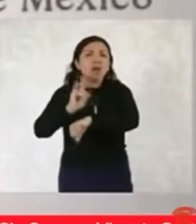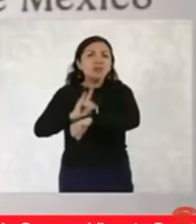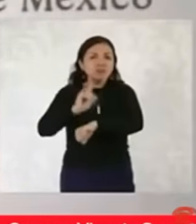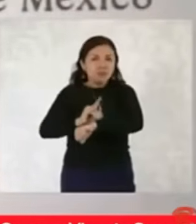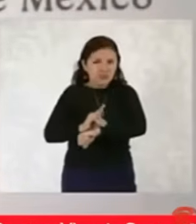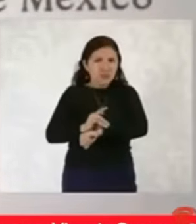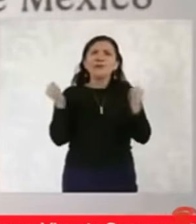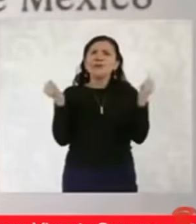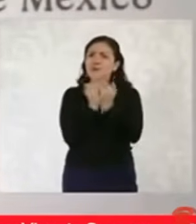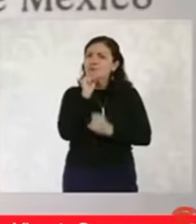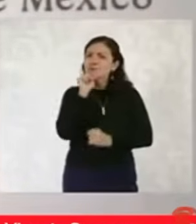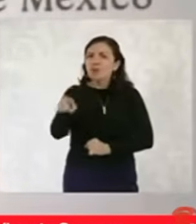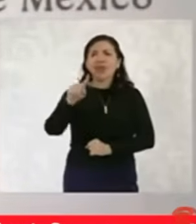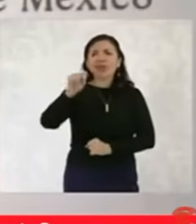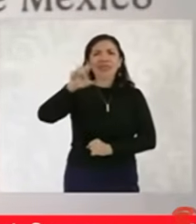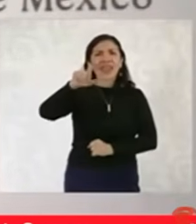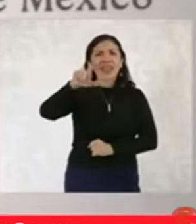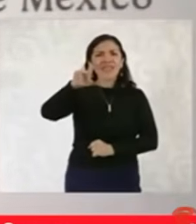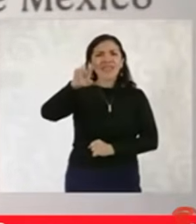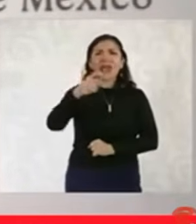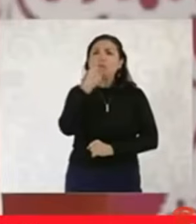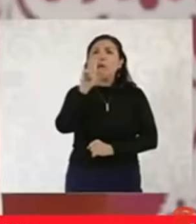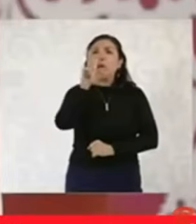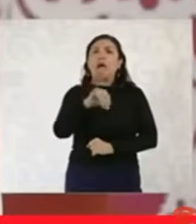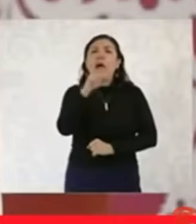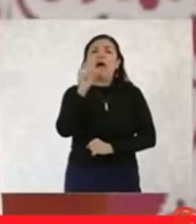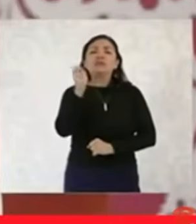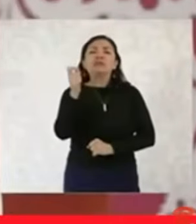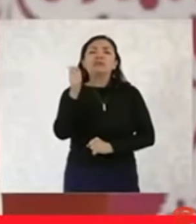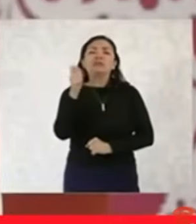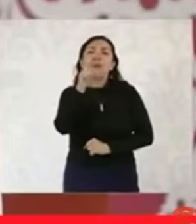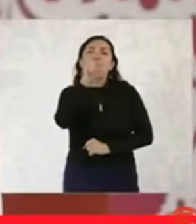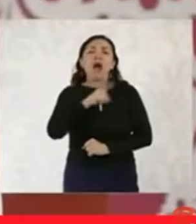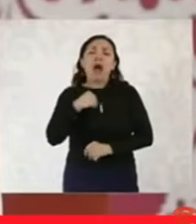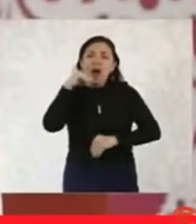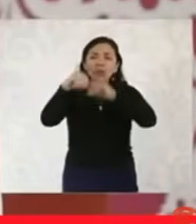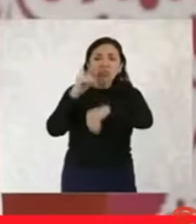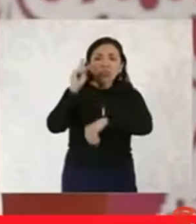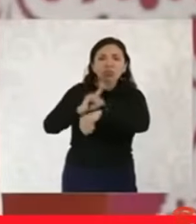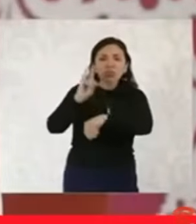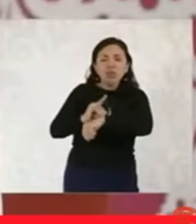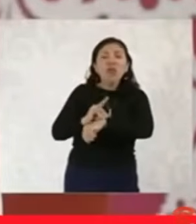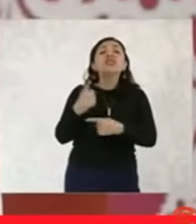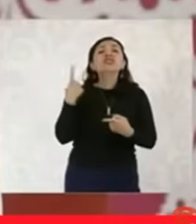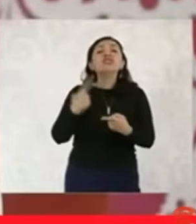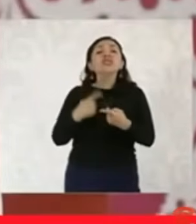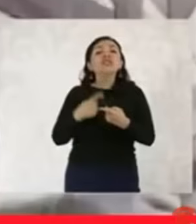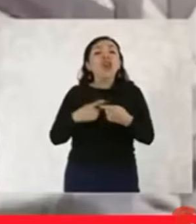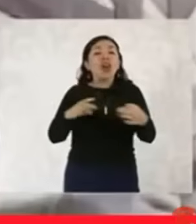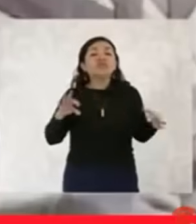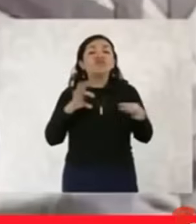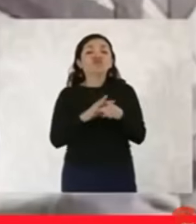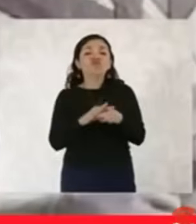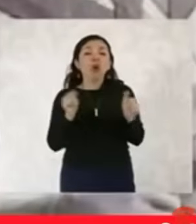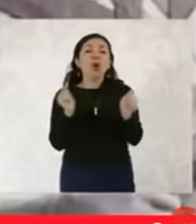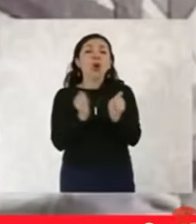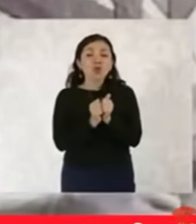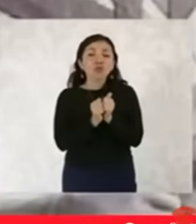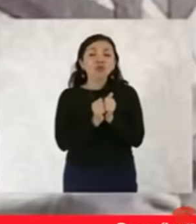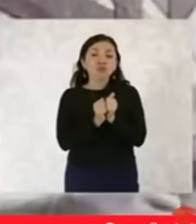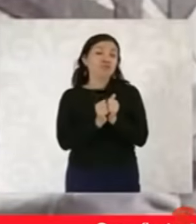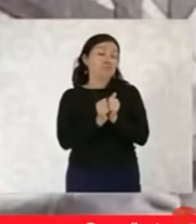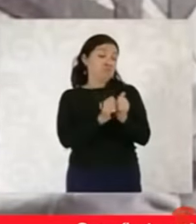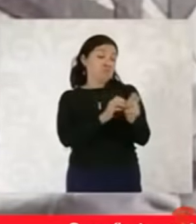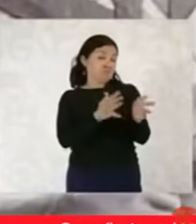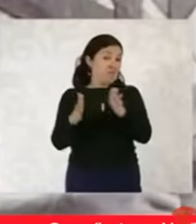y reconocido incluso por la televisora. Fue un montaje articulado, pues,